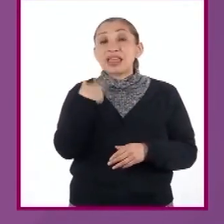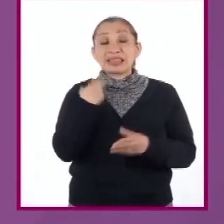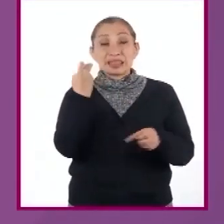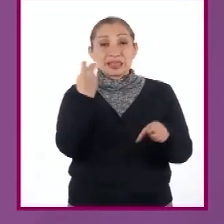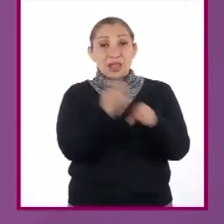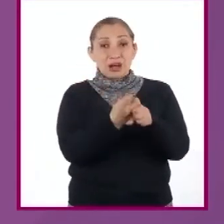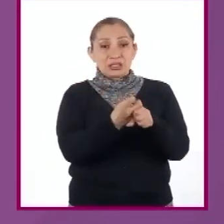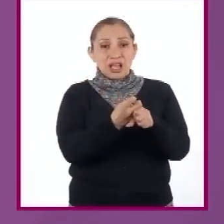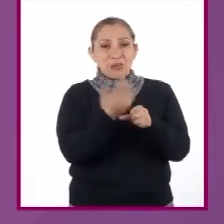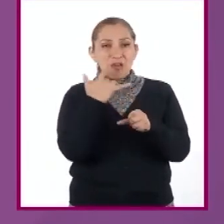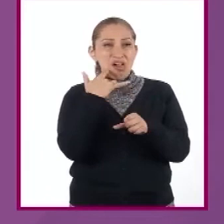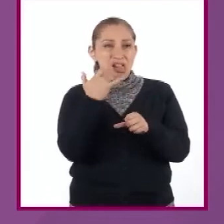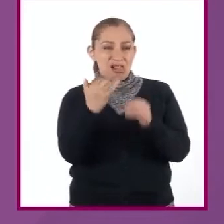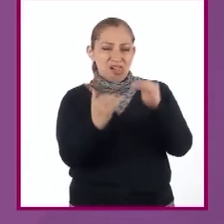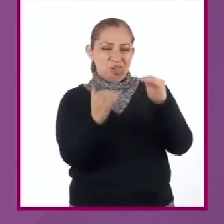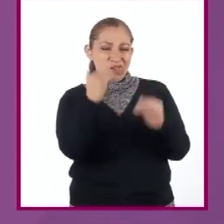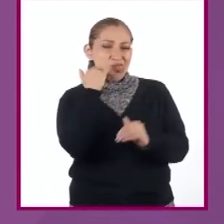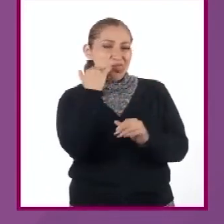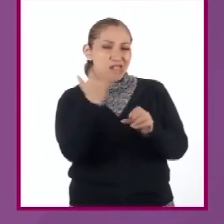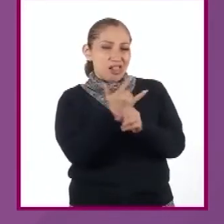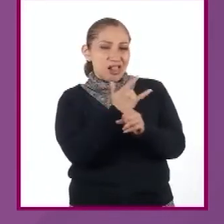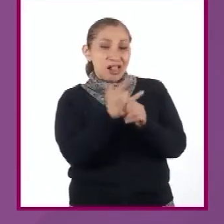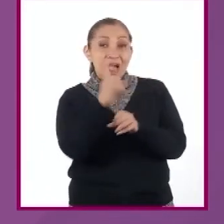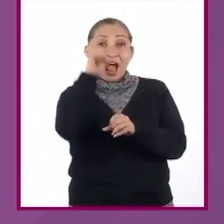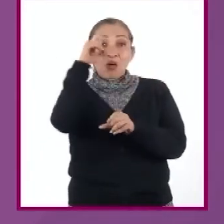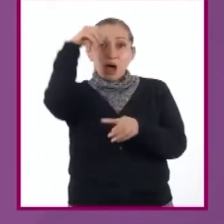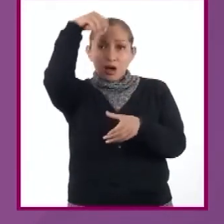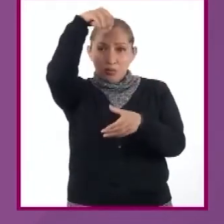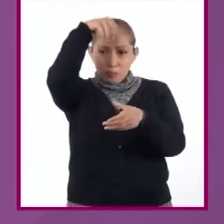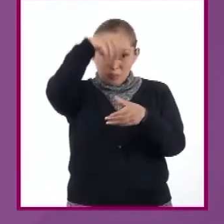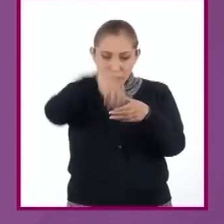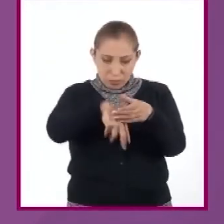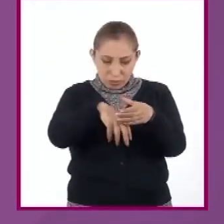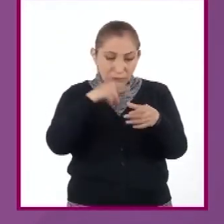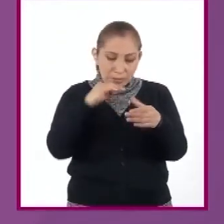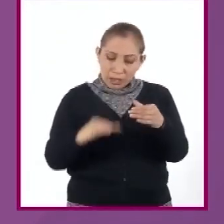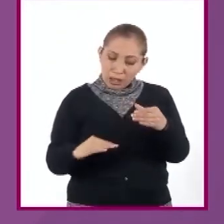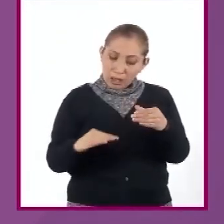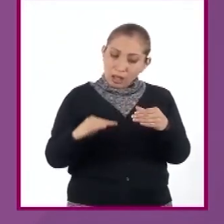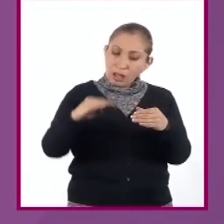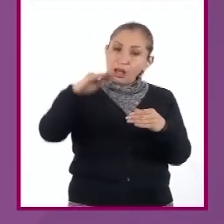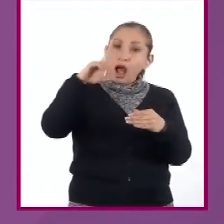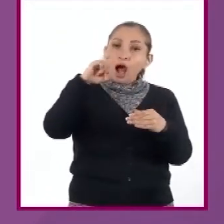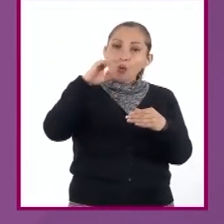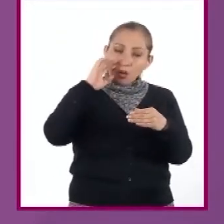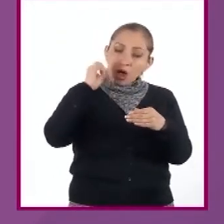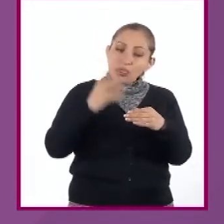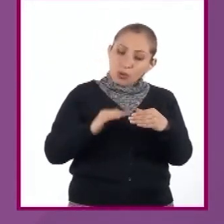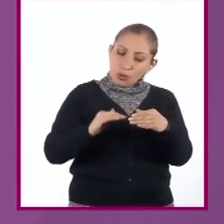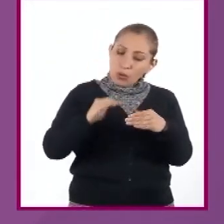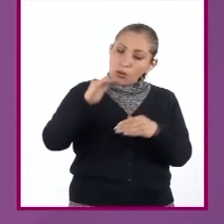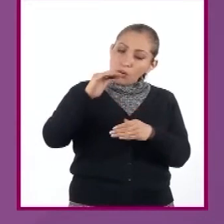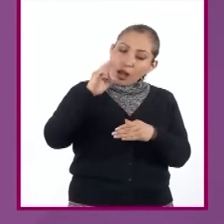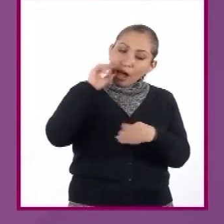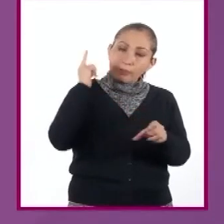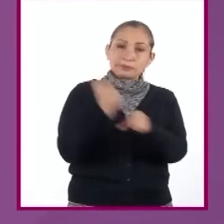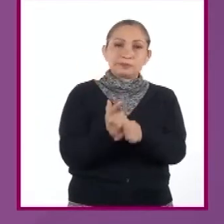forma irregular, basta sumergirlo en un líquido y medir la cantidad de líquido desplazado.